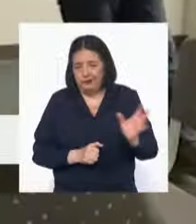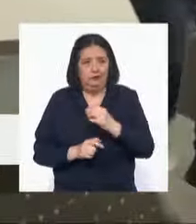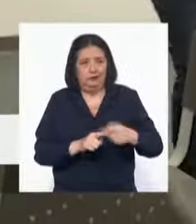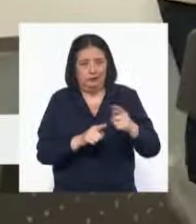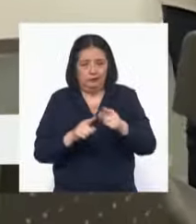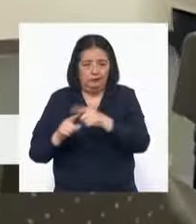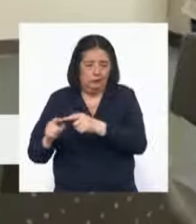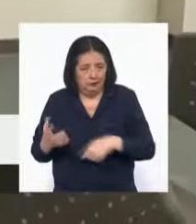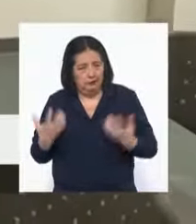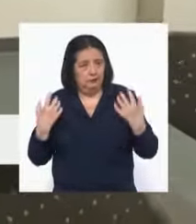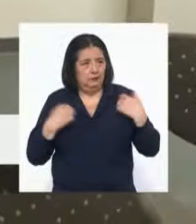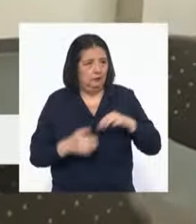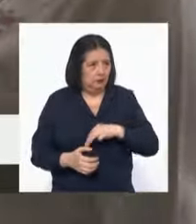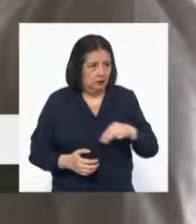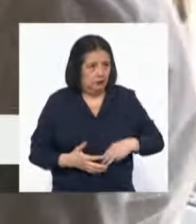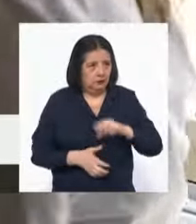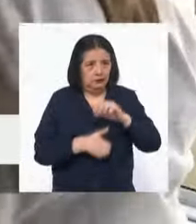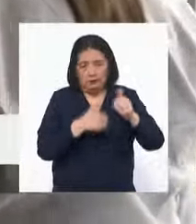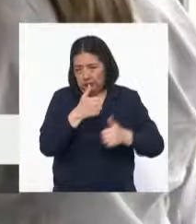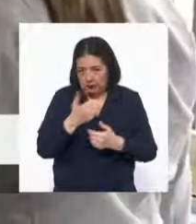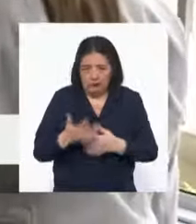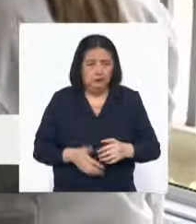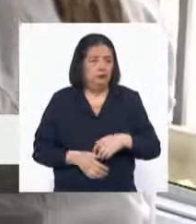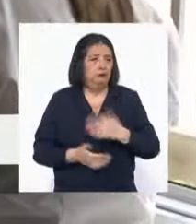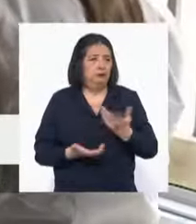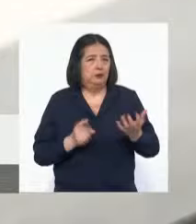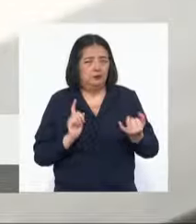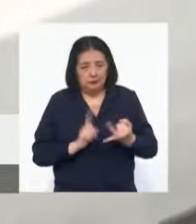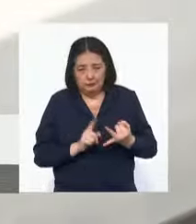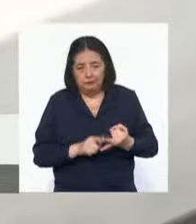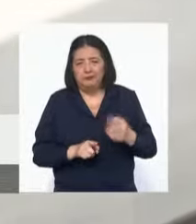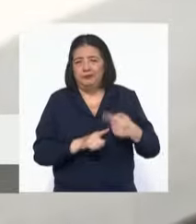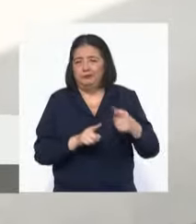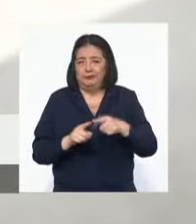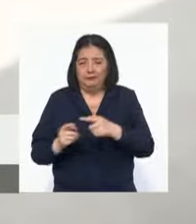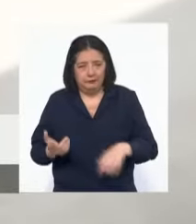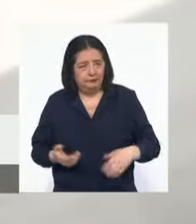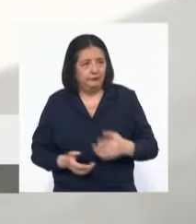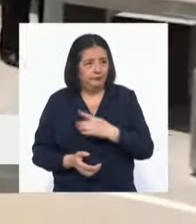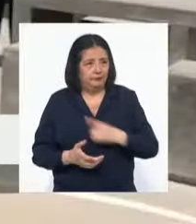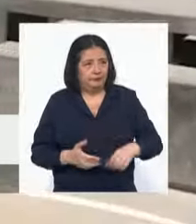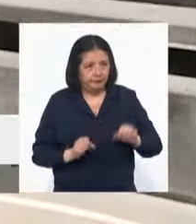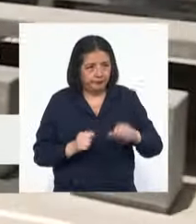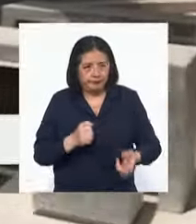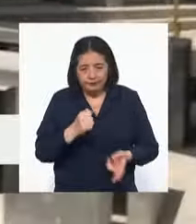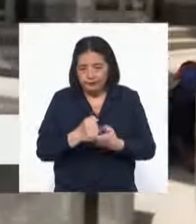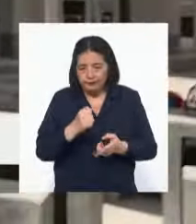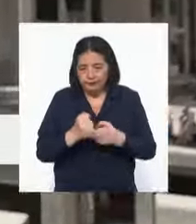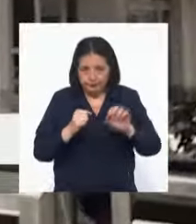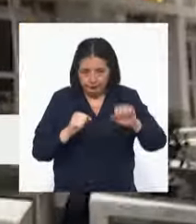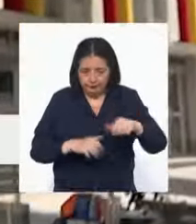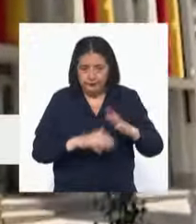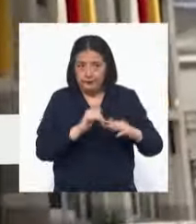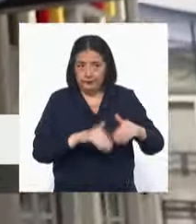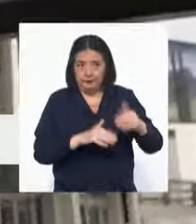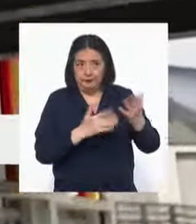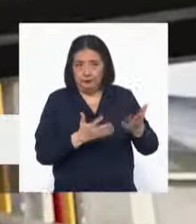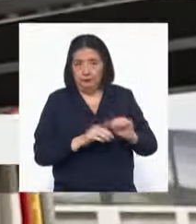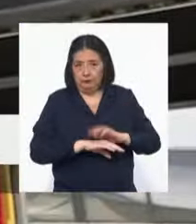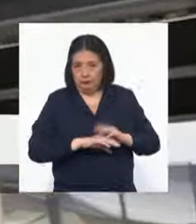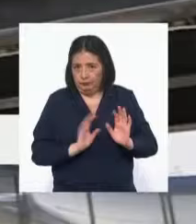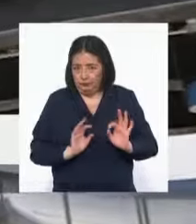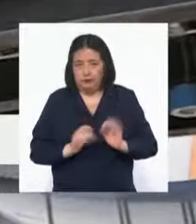instancias del Ministerio, desde el Viceministerio de Gestión Institucional, desde las direcciones respectivas, para poder garantizar que la infraestructura no solamente tenga un